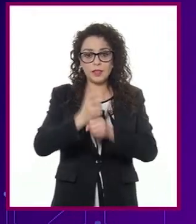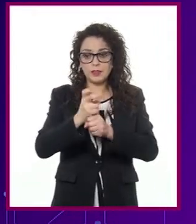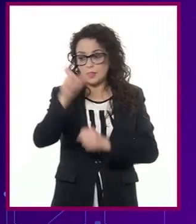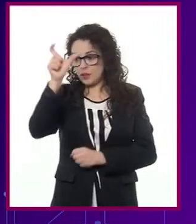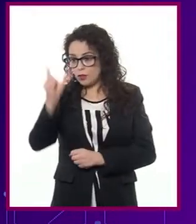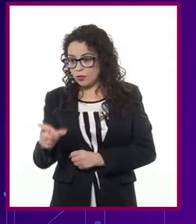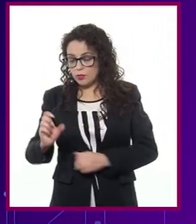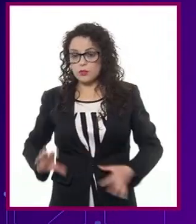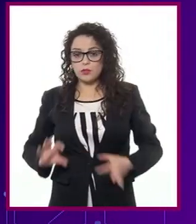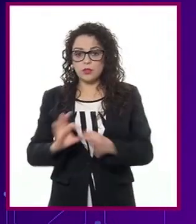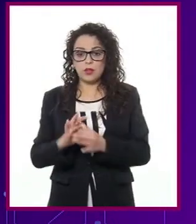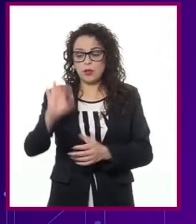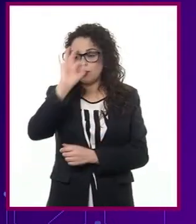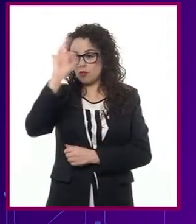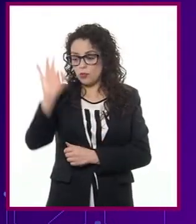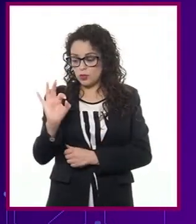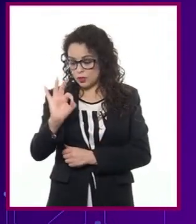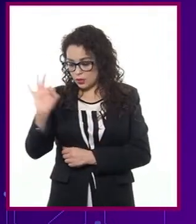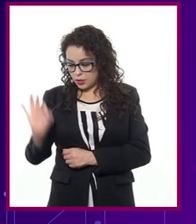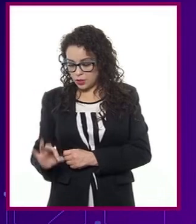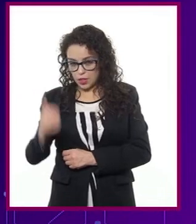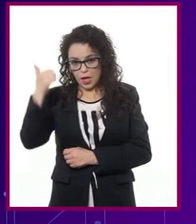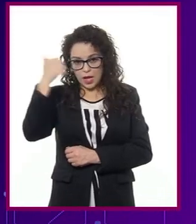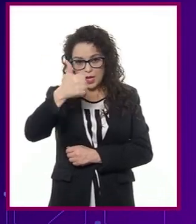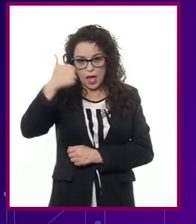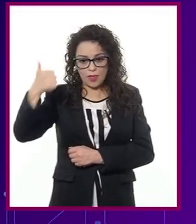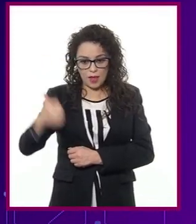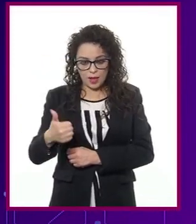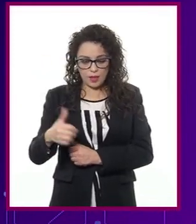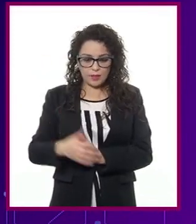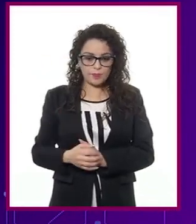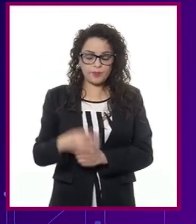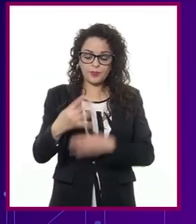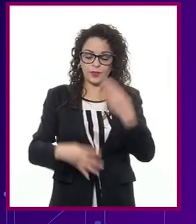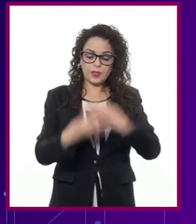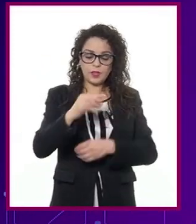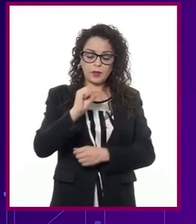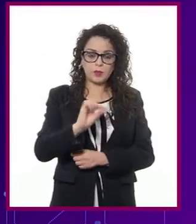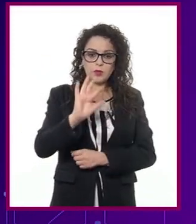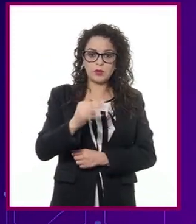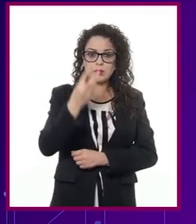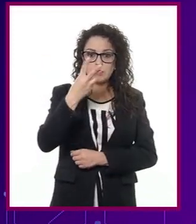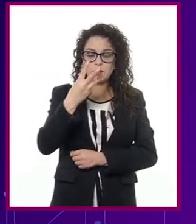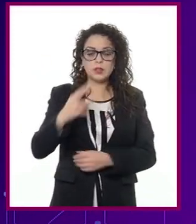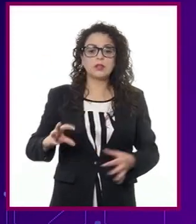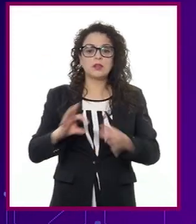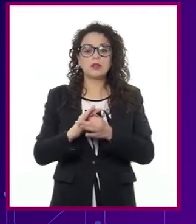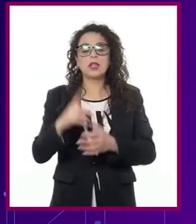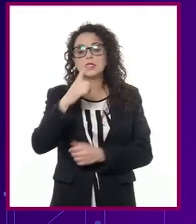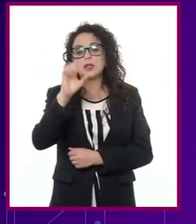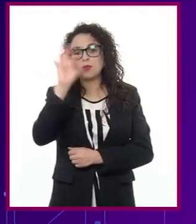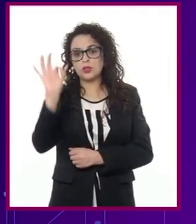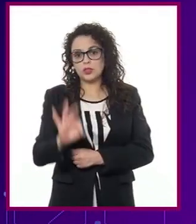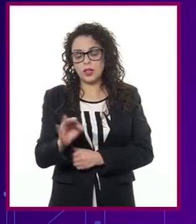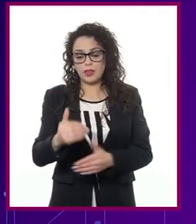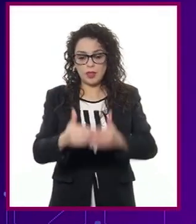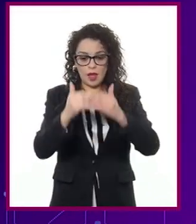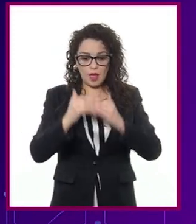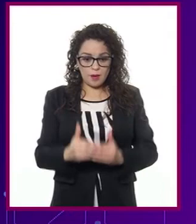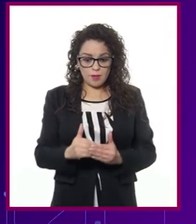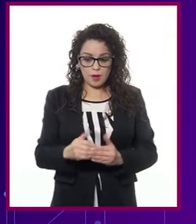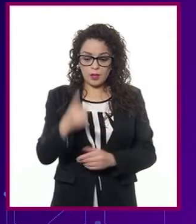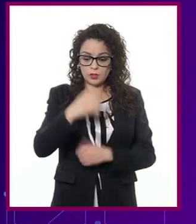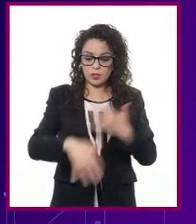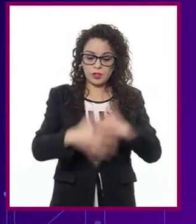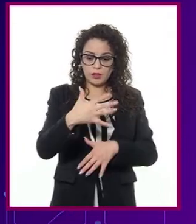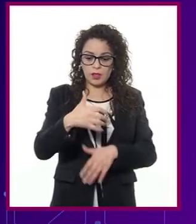que le corresponde a cada precio. A 14.53 le corresponde el 100%, mientras que el porcentaje